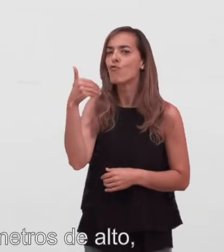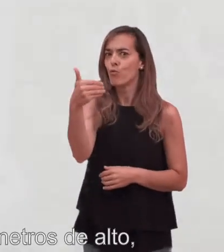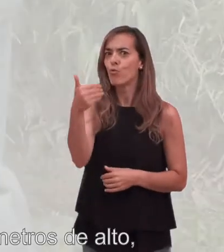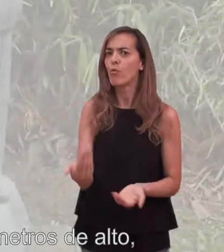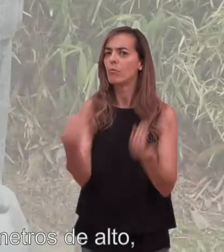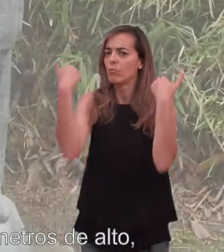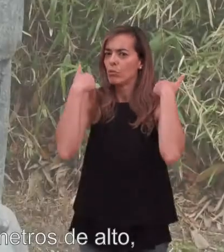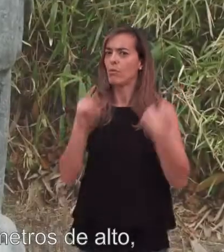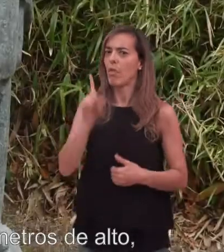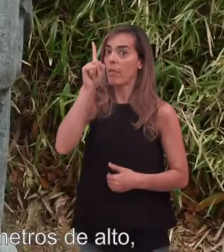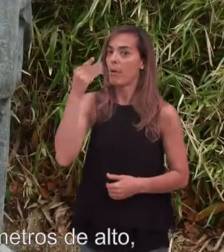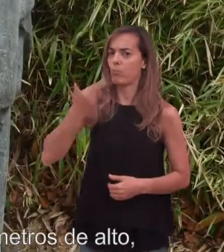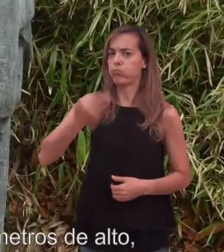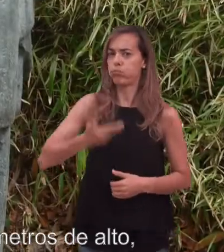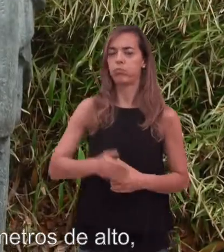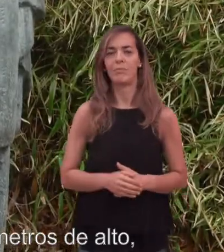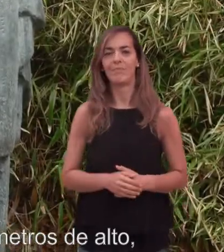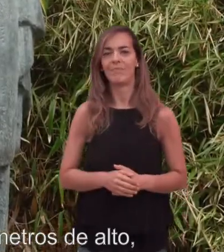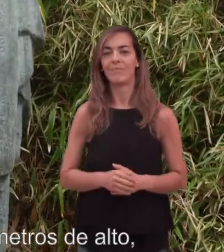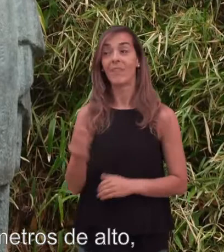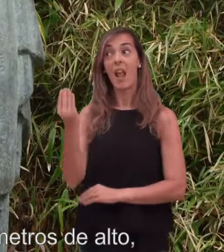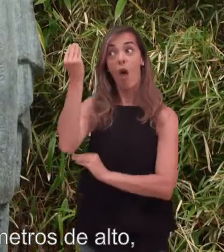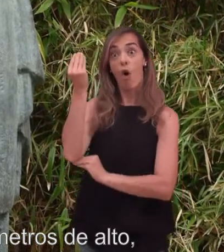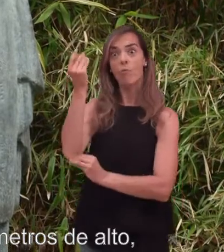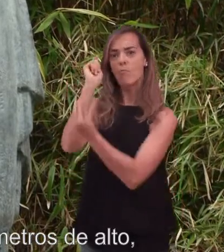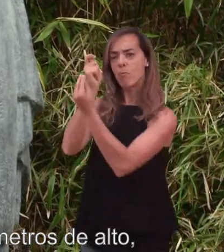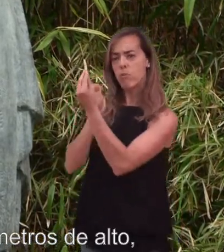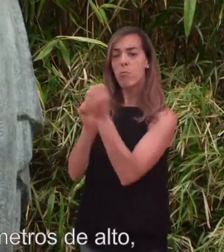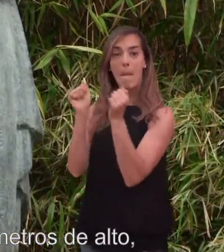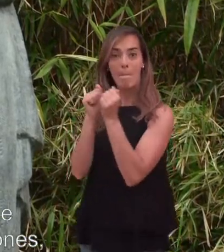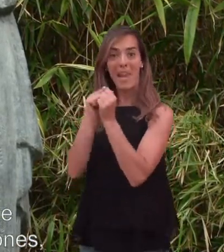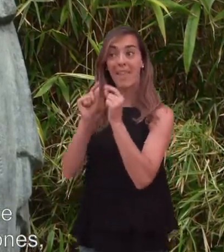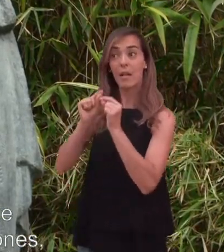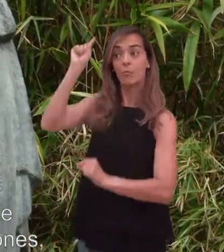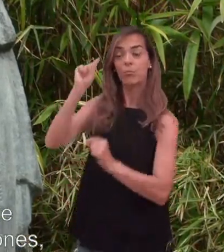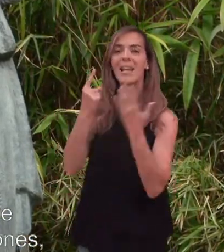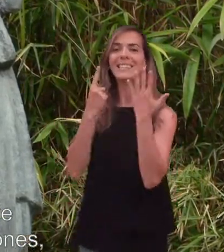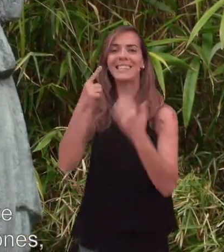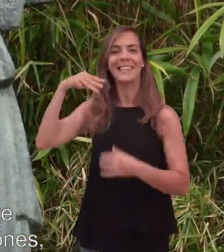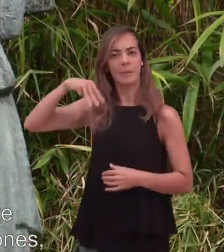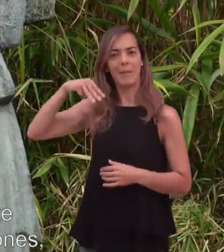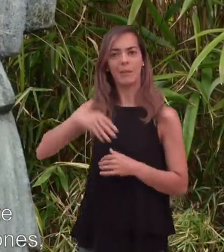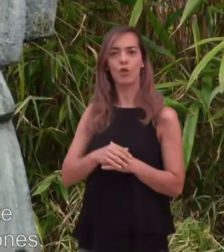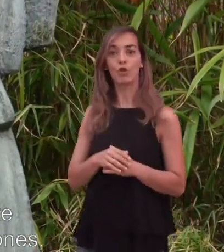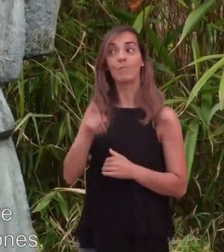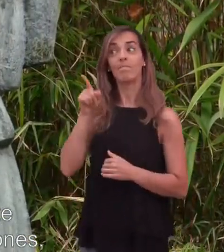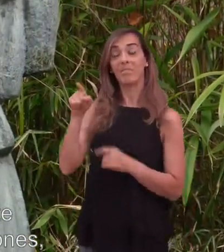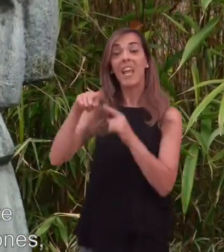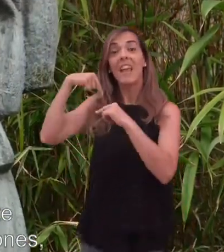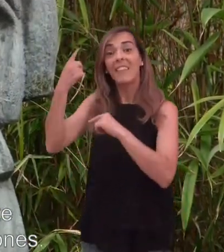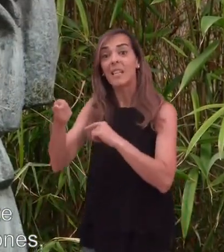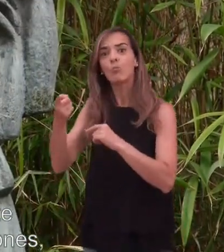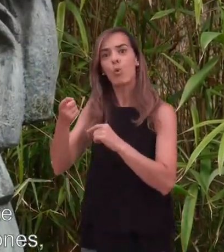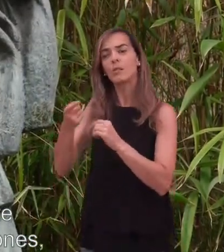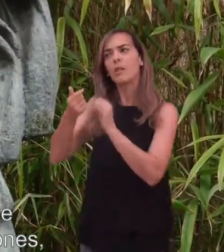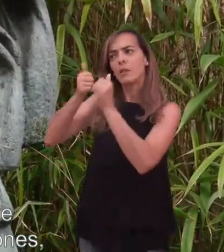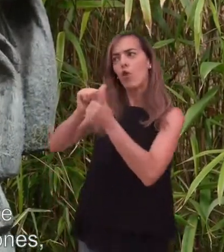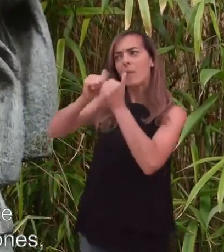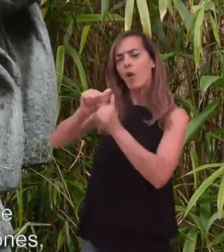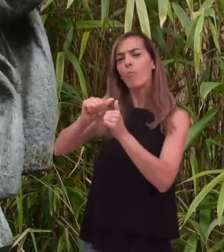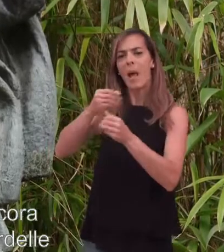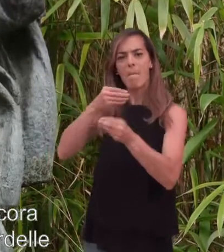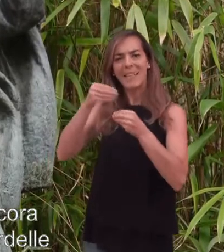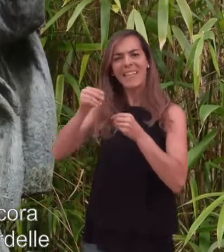La obra, esculpida en piedra y de 6 metros de alto, es declinada posteriormente en otros materiales y